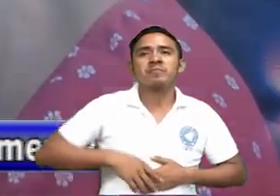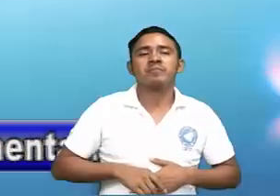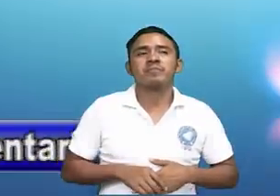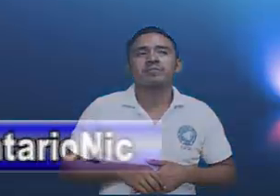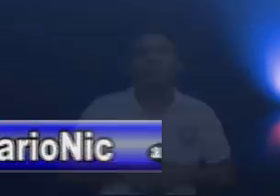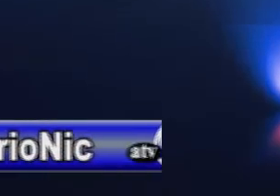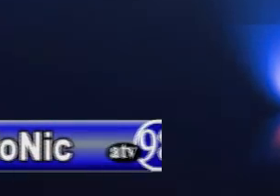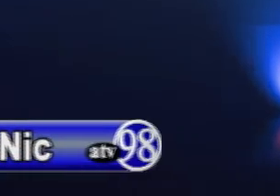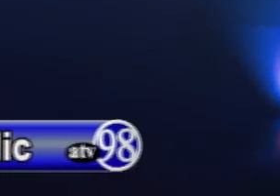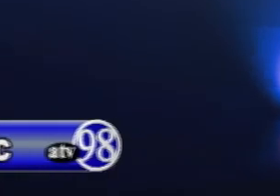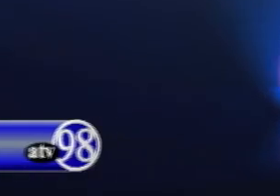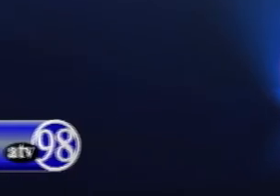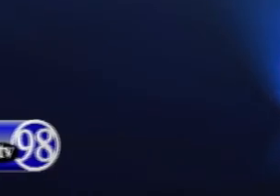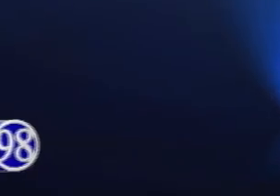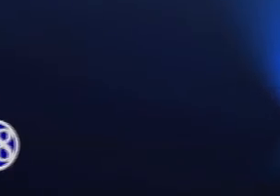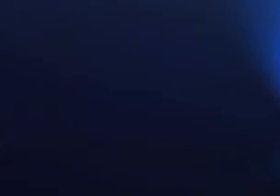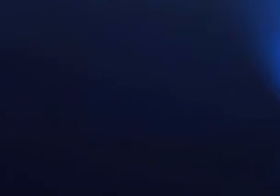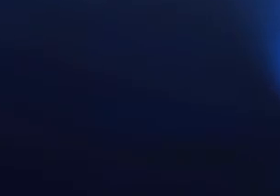Mena.